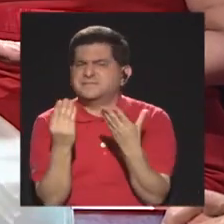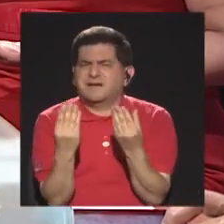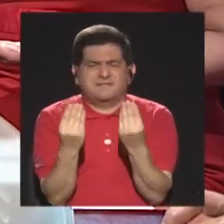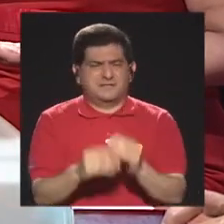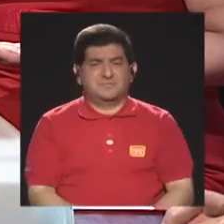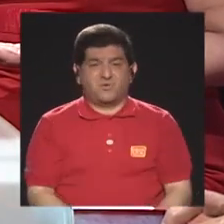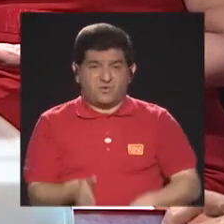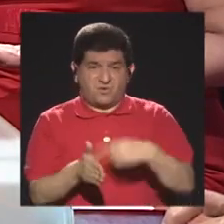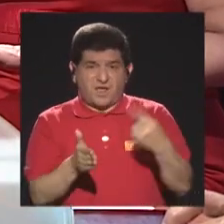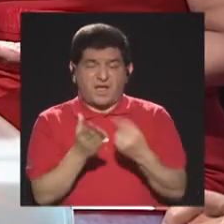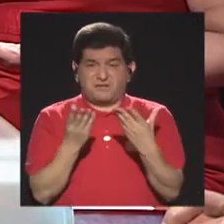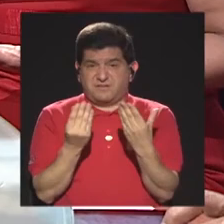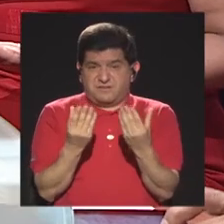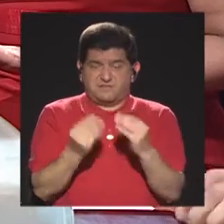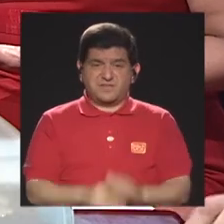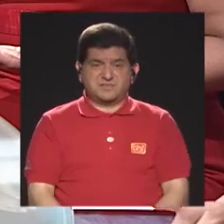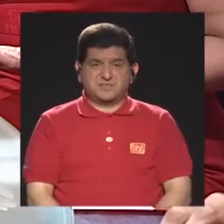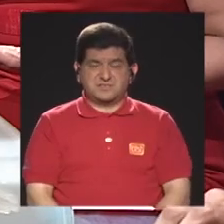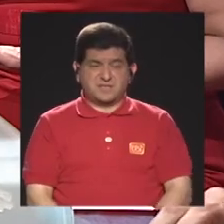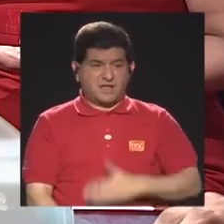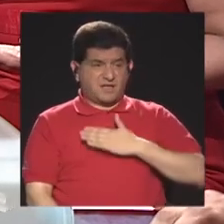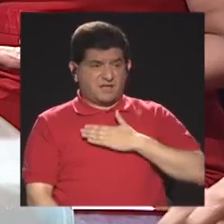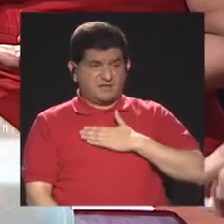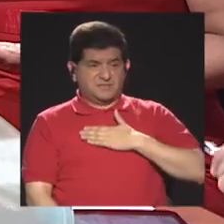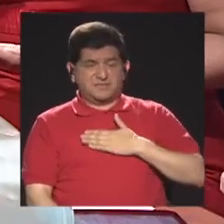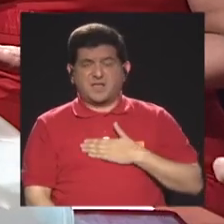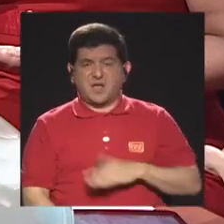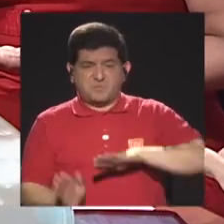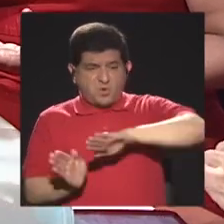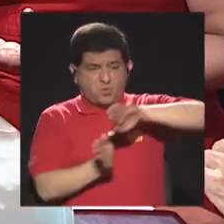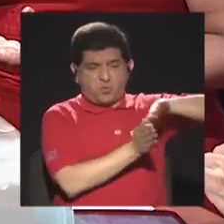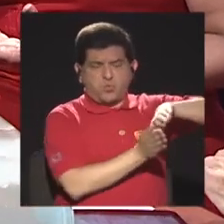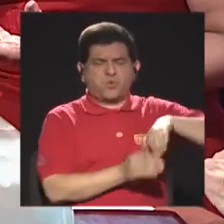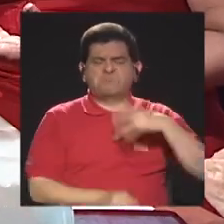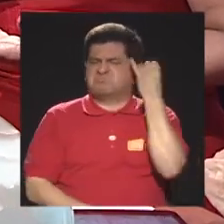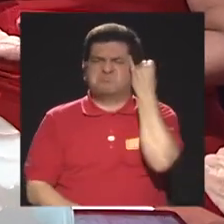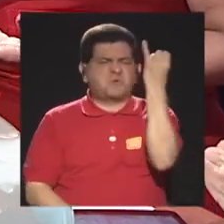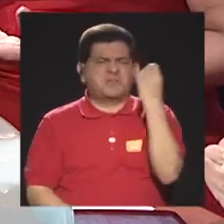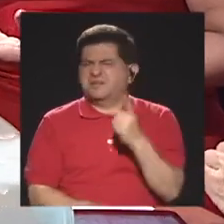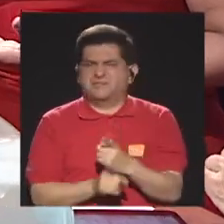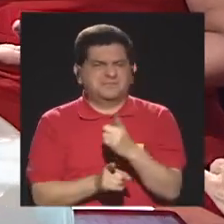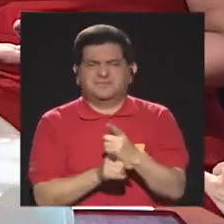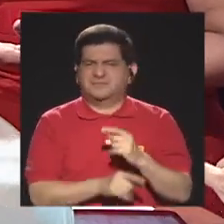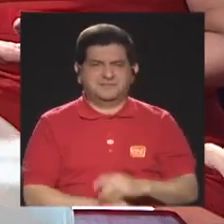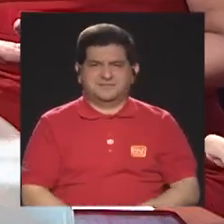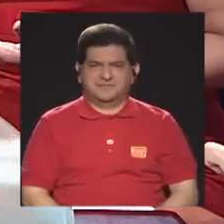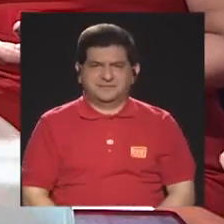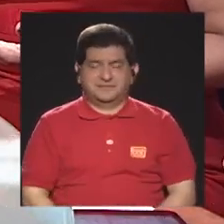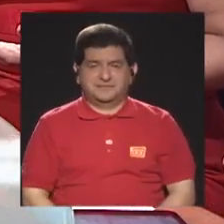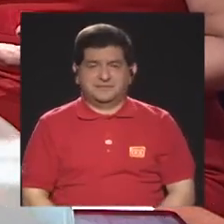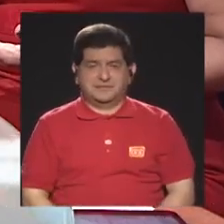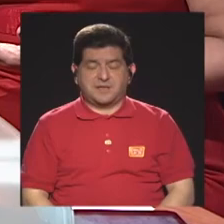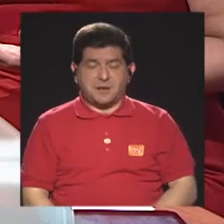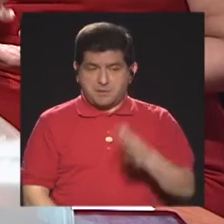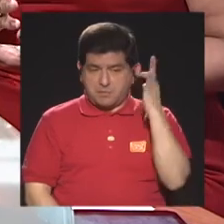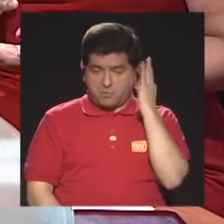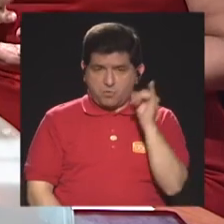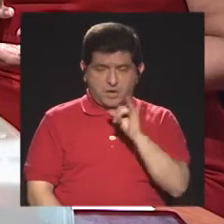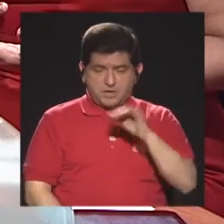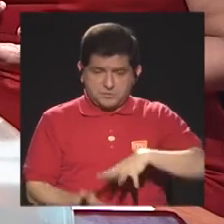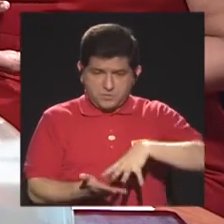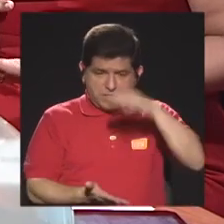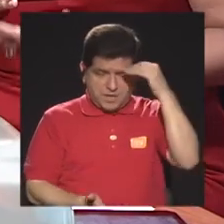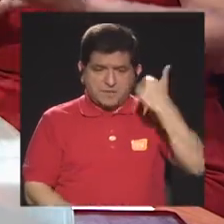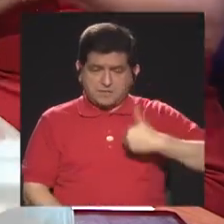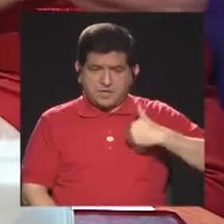a veces los temores también es que me van a desplazar, y no ese es el tema. Es que tanto las mujeres pueden aprender de